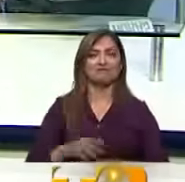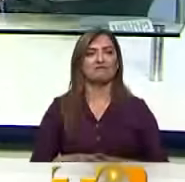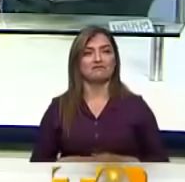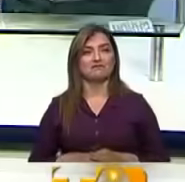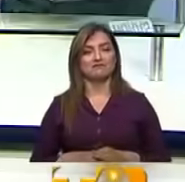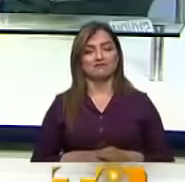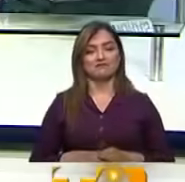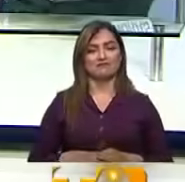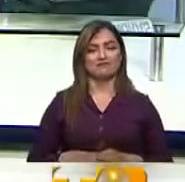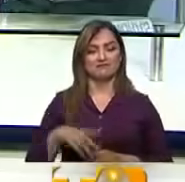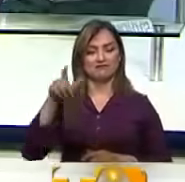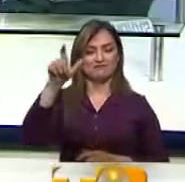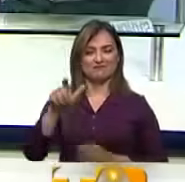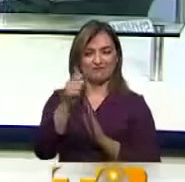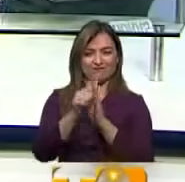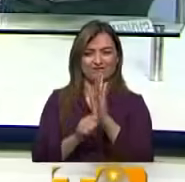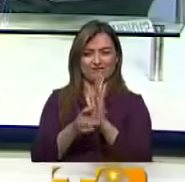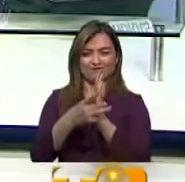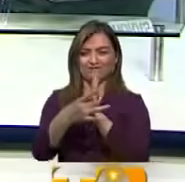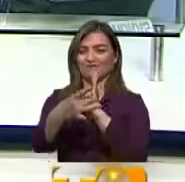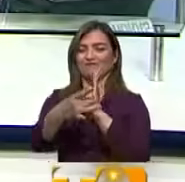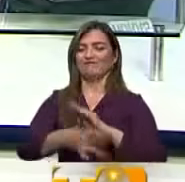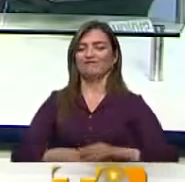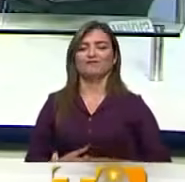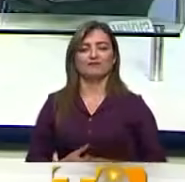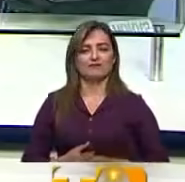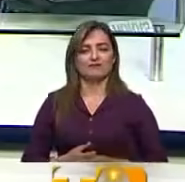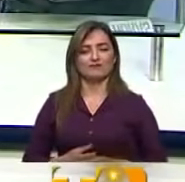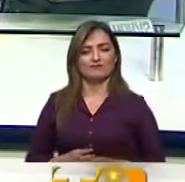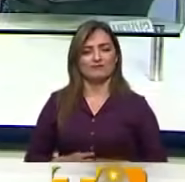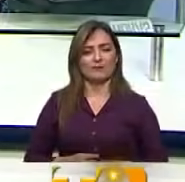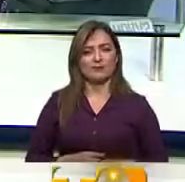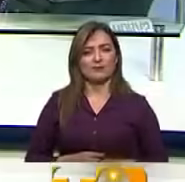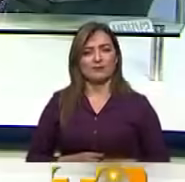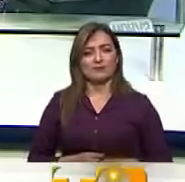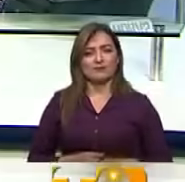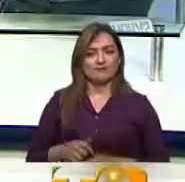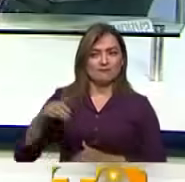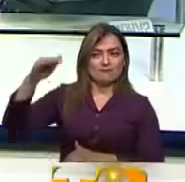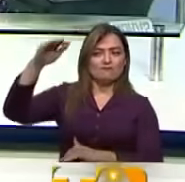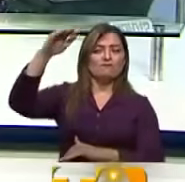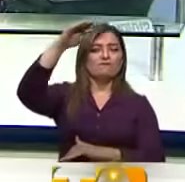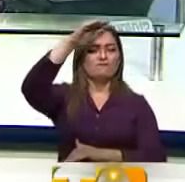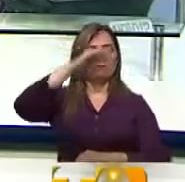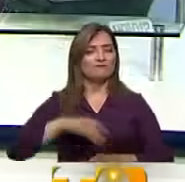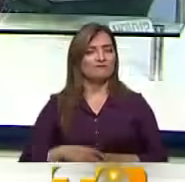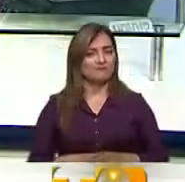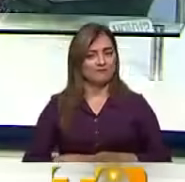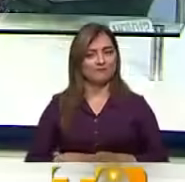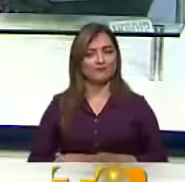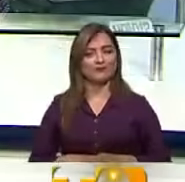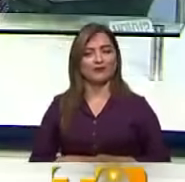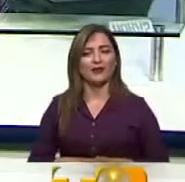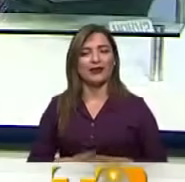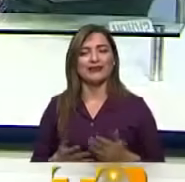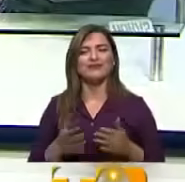muy talentosos nuestros artesanos que hacen estos años viejos gigantes, pero que sobre todo es una medida que